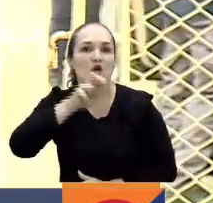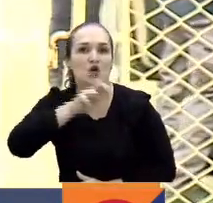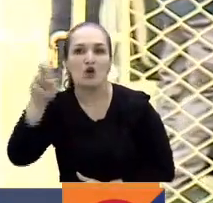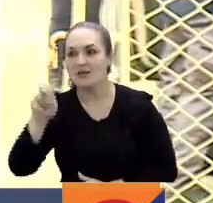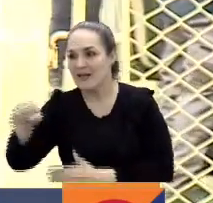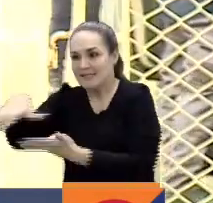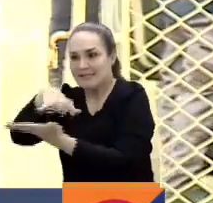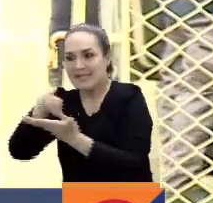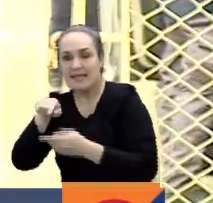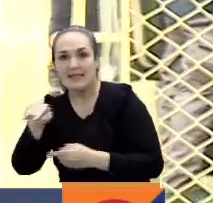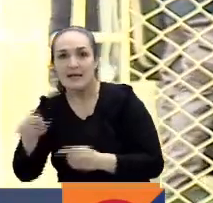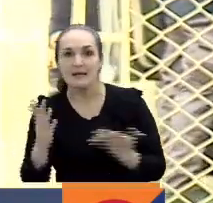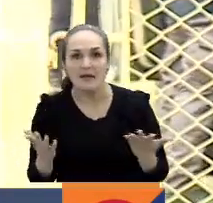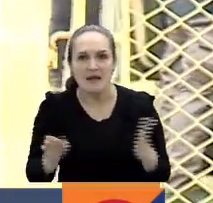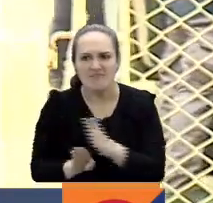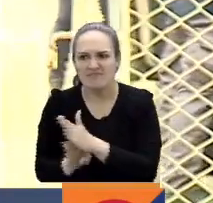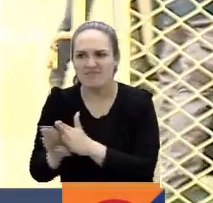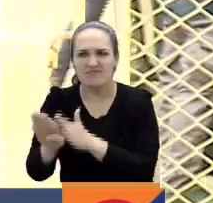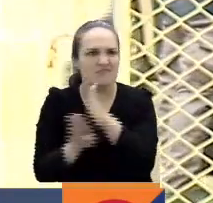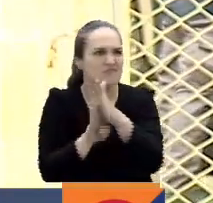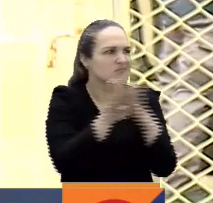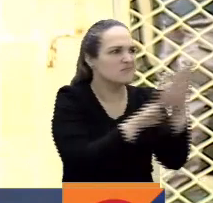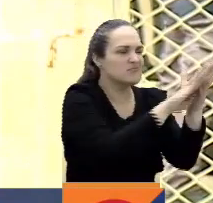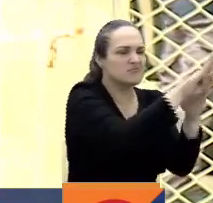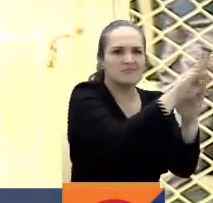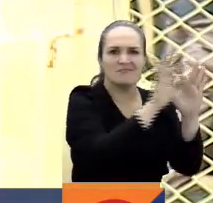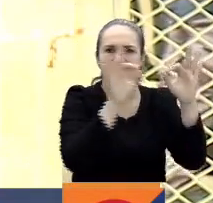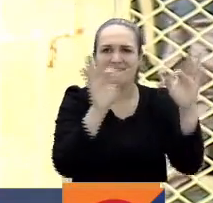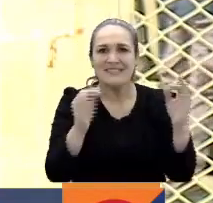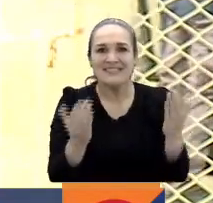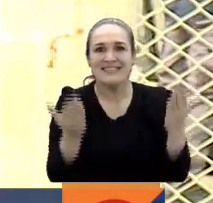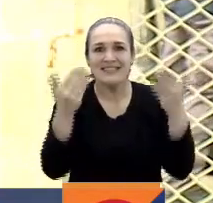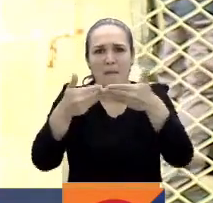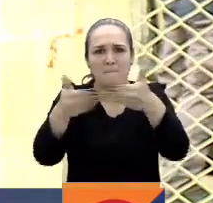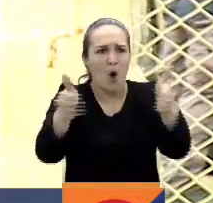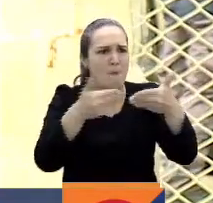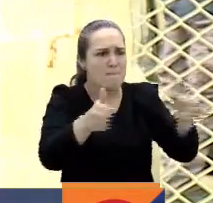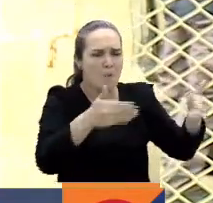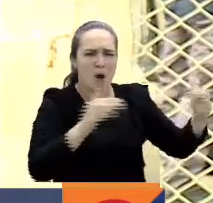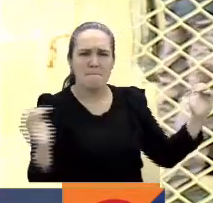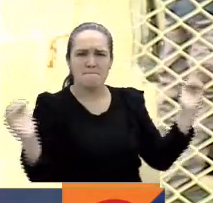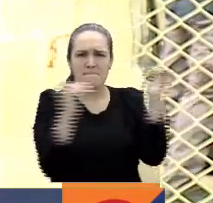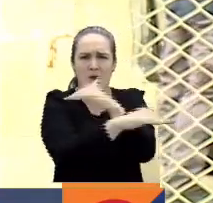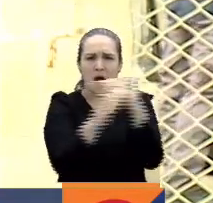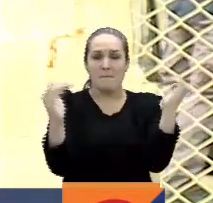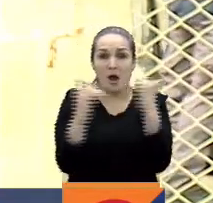solamente pase, como lo vimos, las grandes